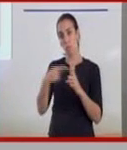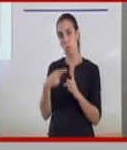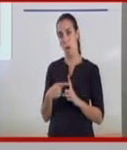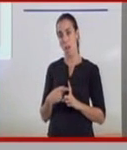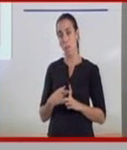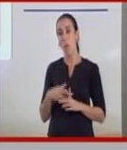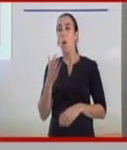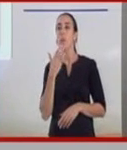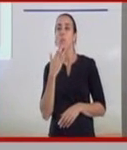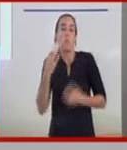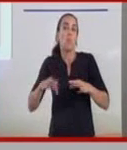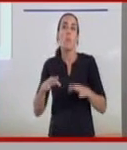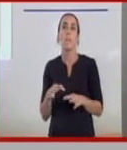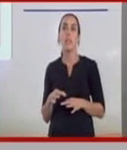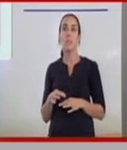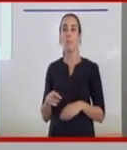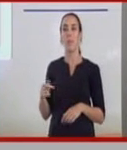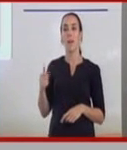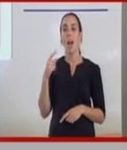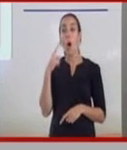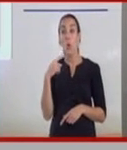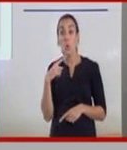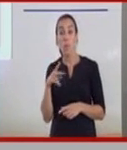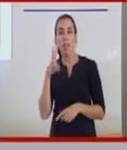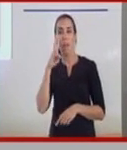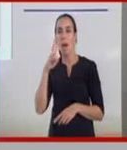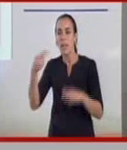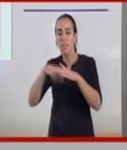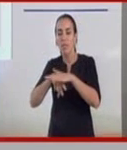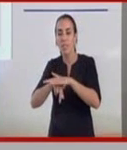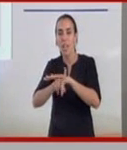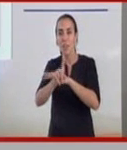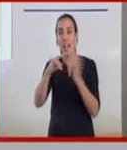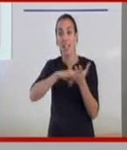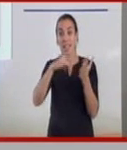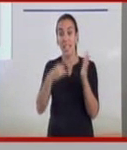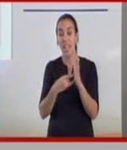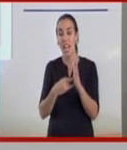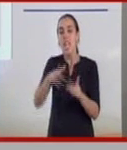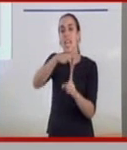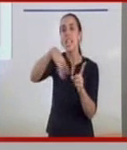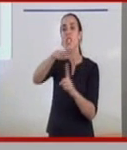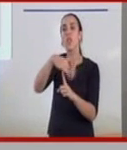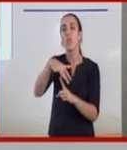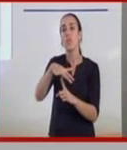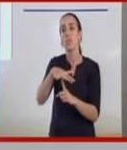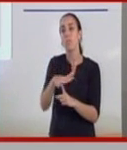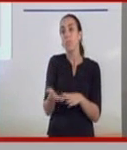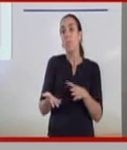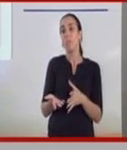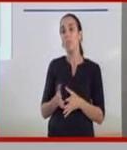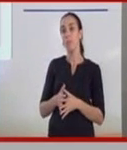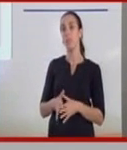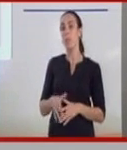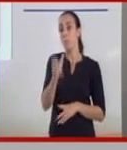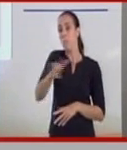estamos acostumbrados a desarrollar este tipo de técnicas en los entornos presenciales. Estamos acostumbrados a decirle a un